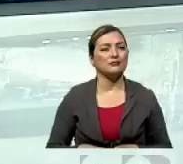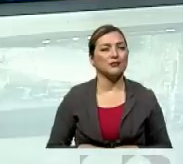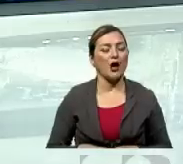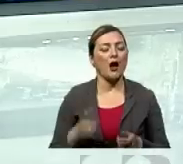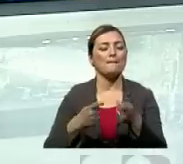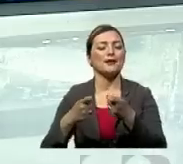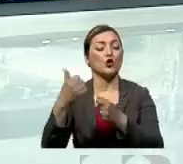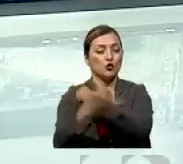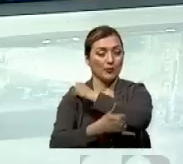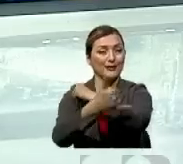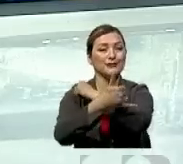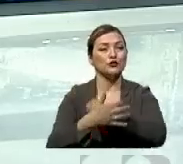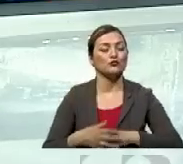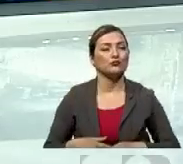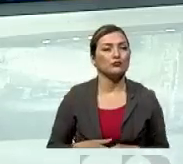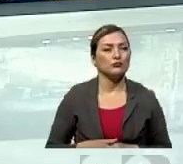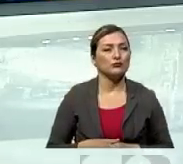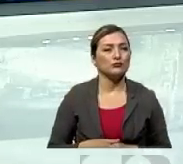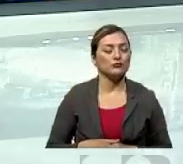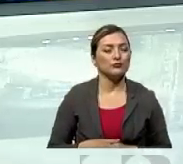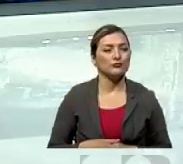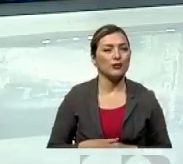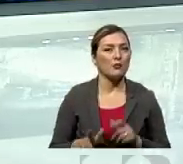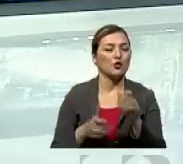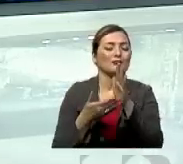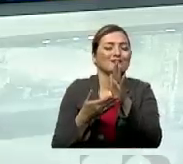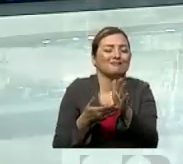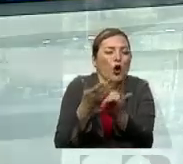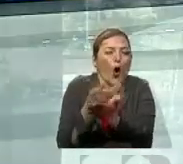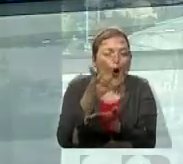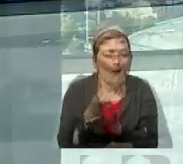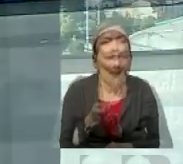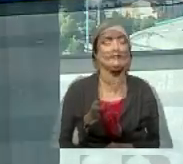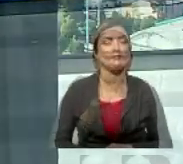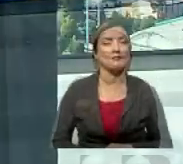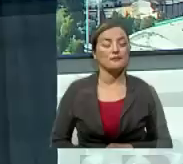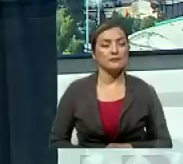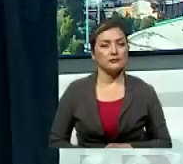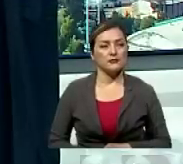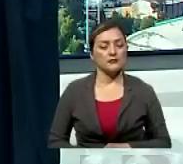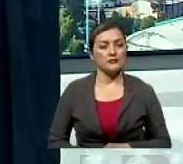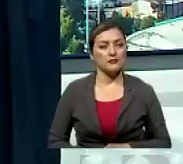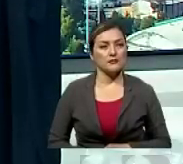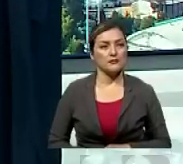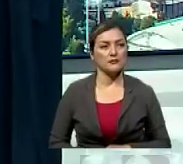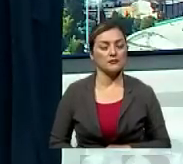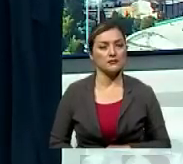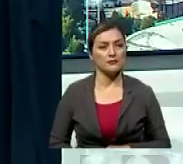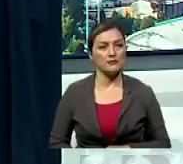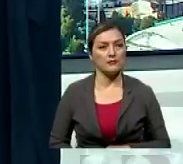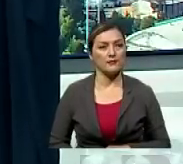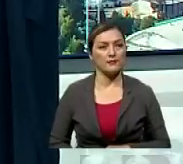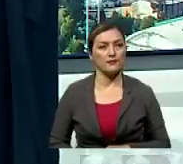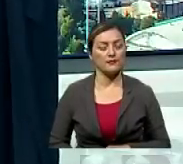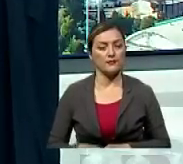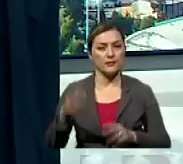Sí. Y una de las cosas que dice es que hay muchos intermediarios que compran estas cosas y luego la venden mucho más cara. Presunta negligencia manifiesta. El Pleno del